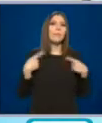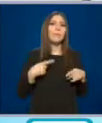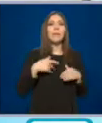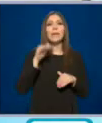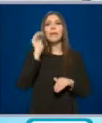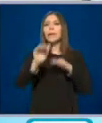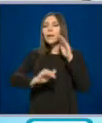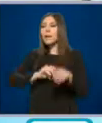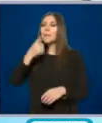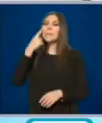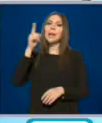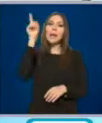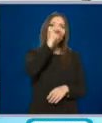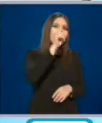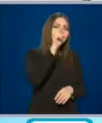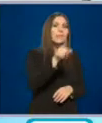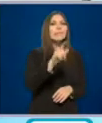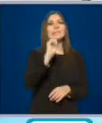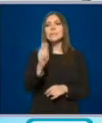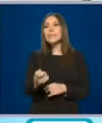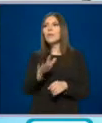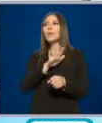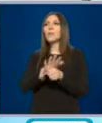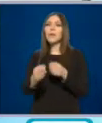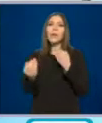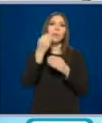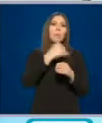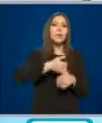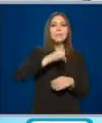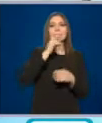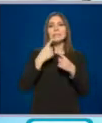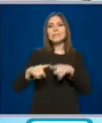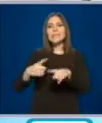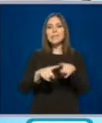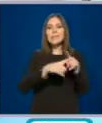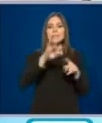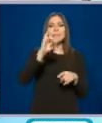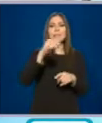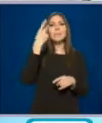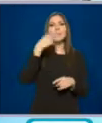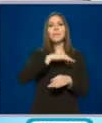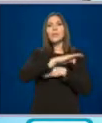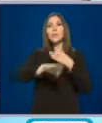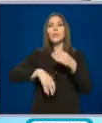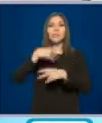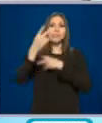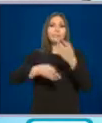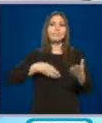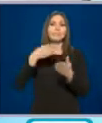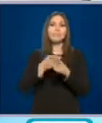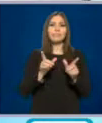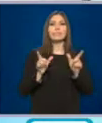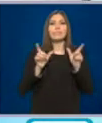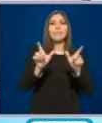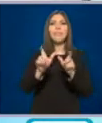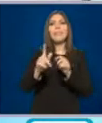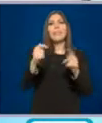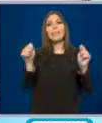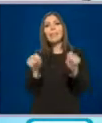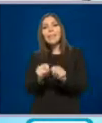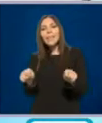consejo. asesorarle, a decirle qué come, ¿no? Y efectivamente llega todo el séquito de tías, comadres, etcétera, a